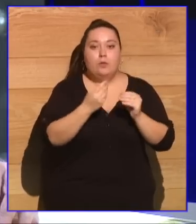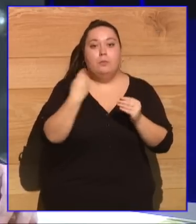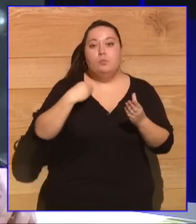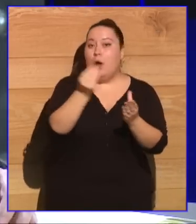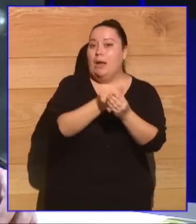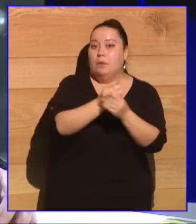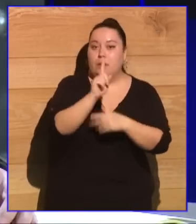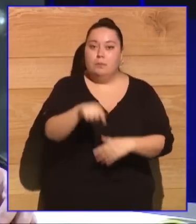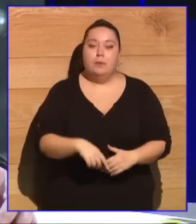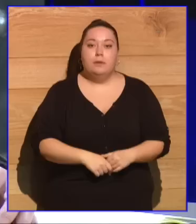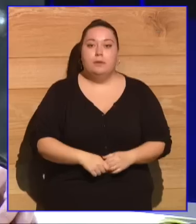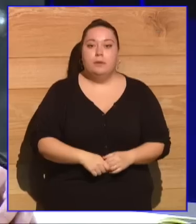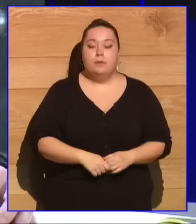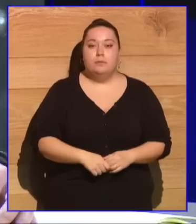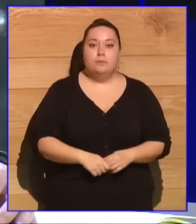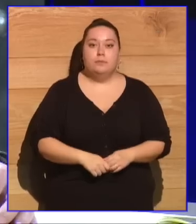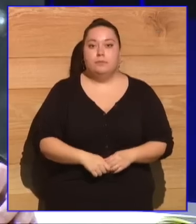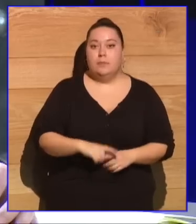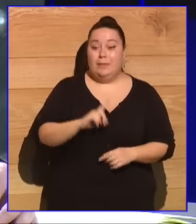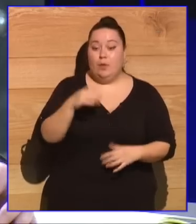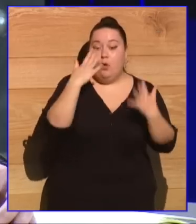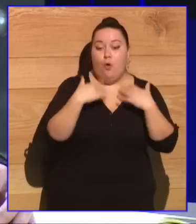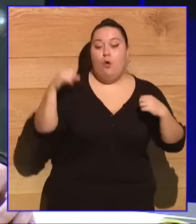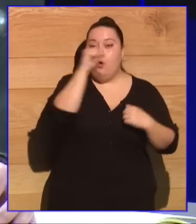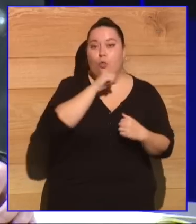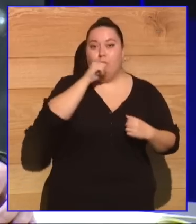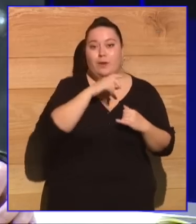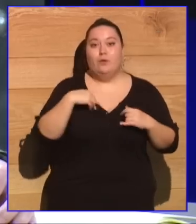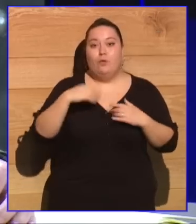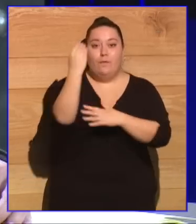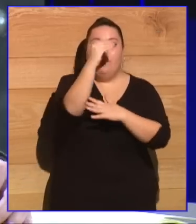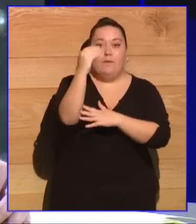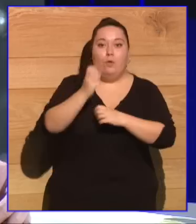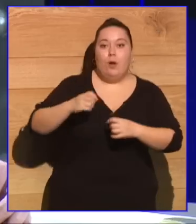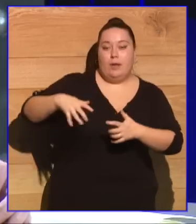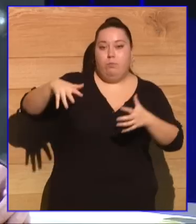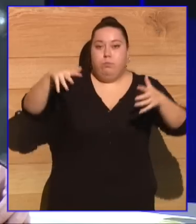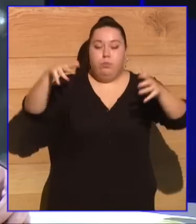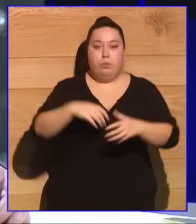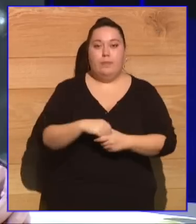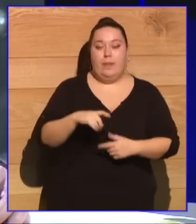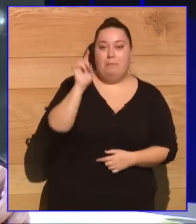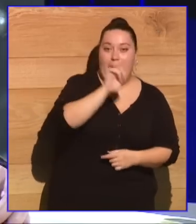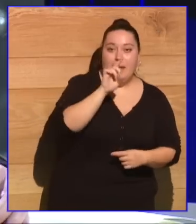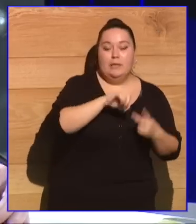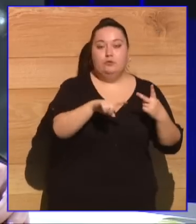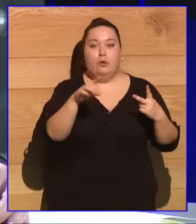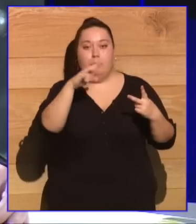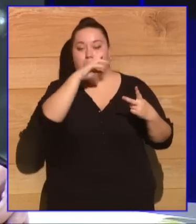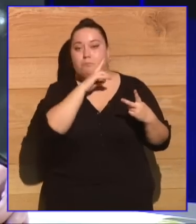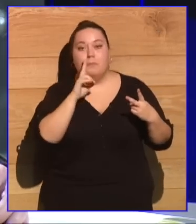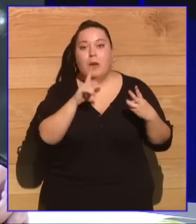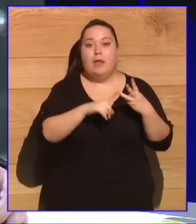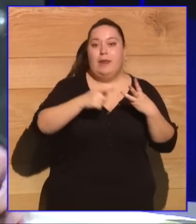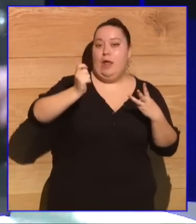del álbum, sino estos conciertos con esas figuras inflables del maestro, de la madre,